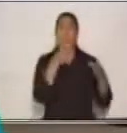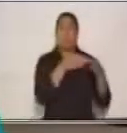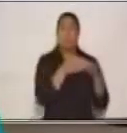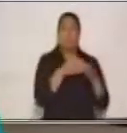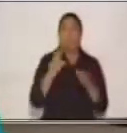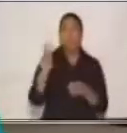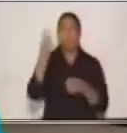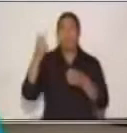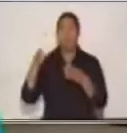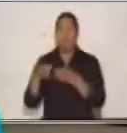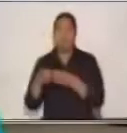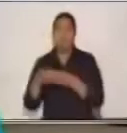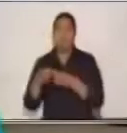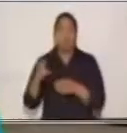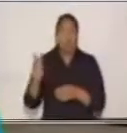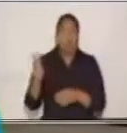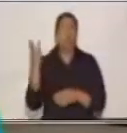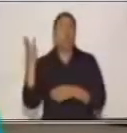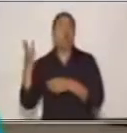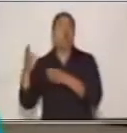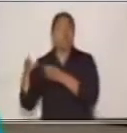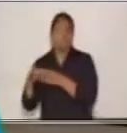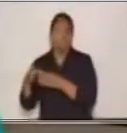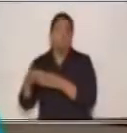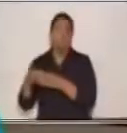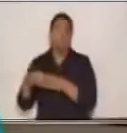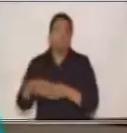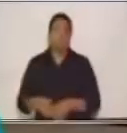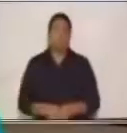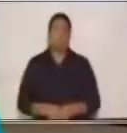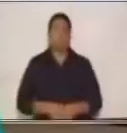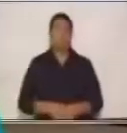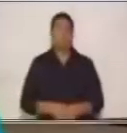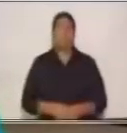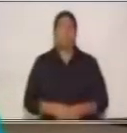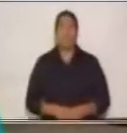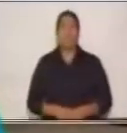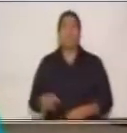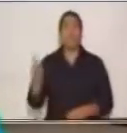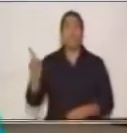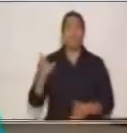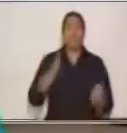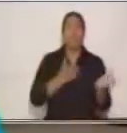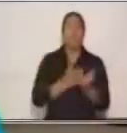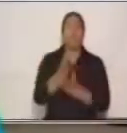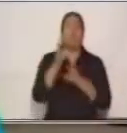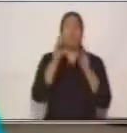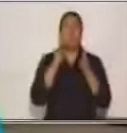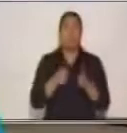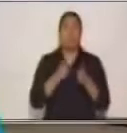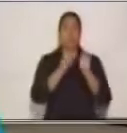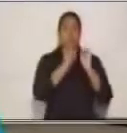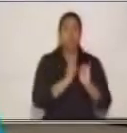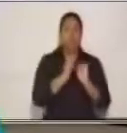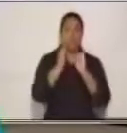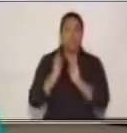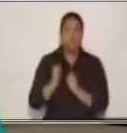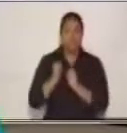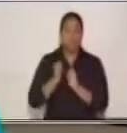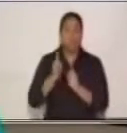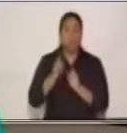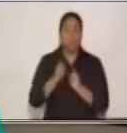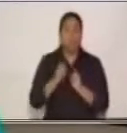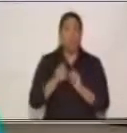segunda generación y de tercera generación. En este caso, los derechos humanos individuales en su mayoría